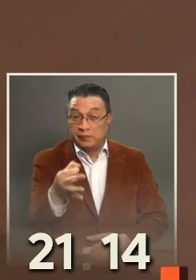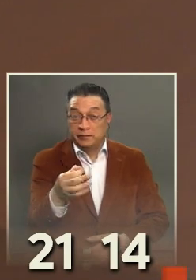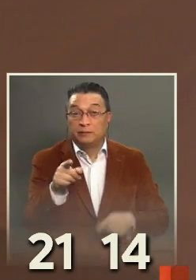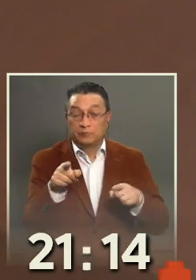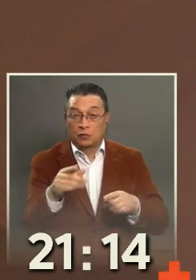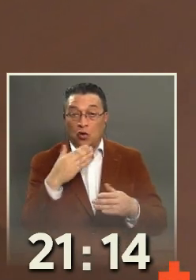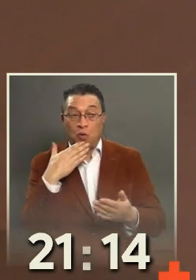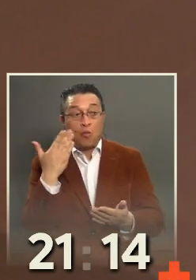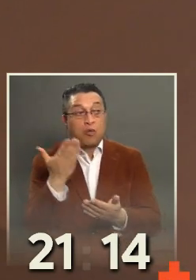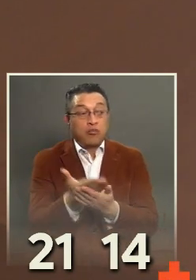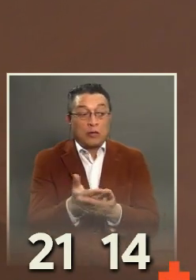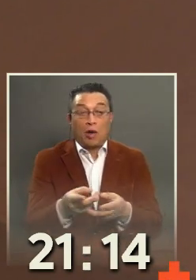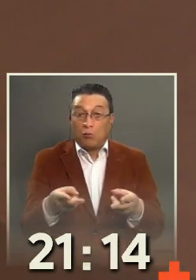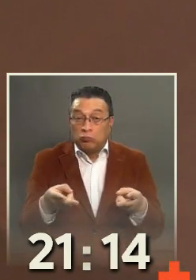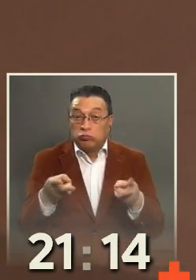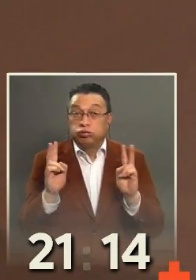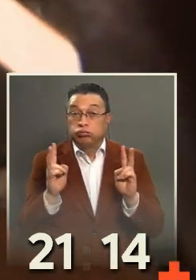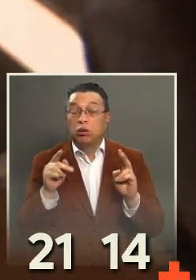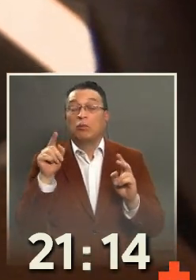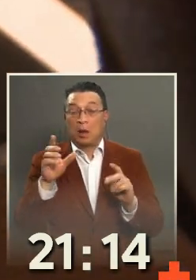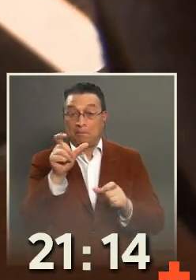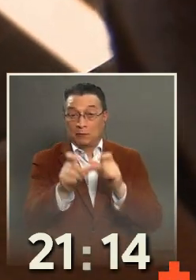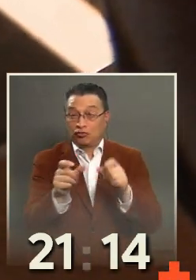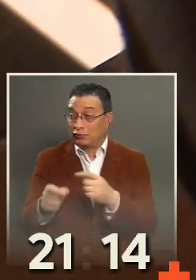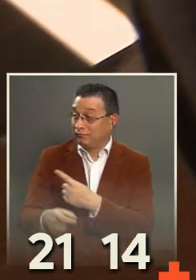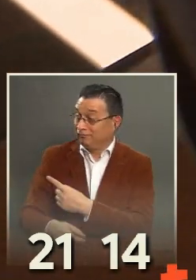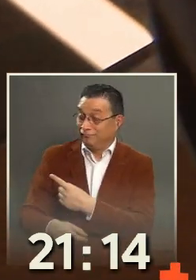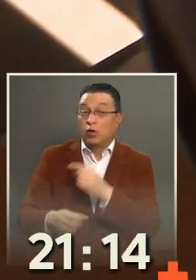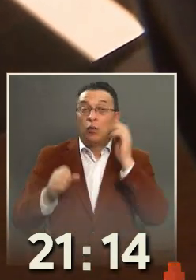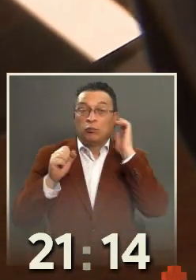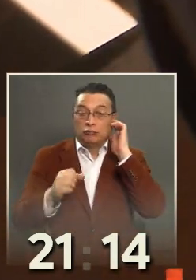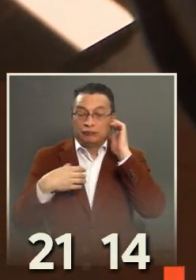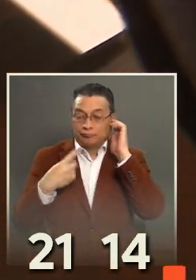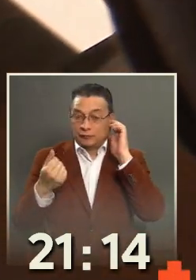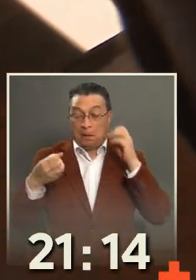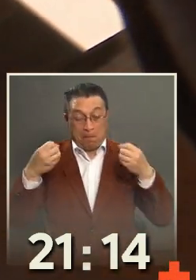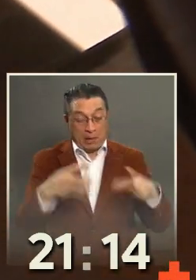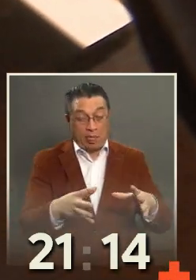propuesta, de todas formas, las personas como Luis no van a recuperar lo que ya perdieron.